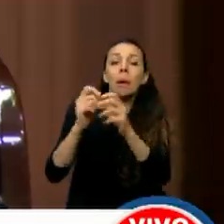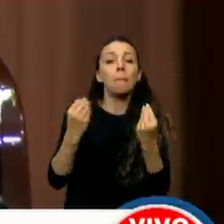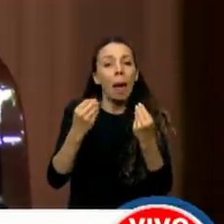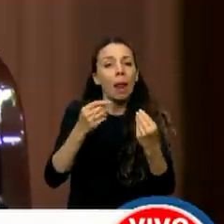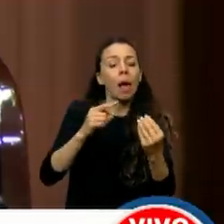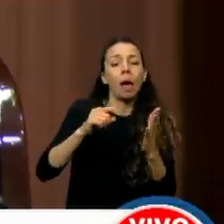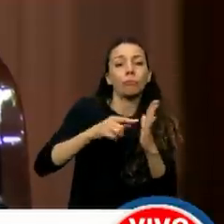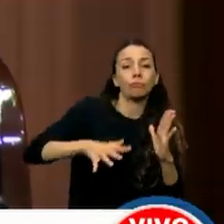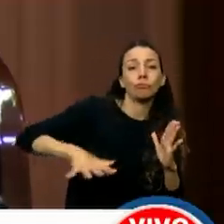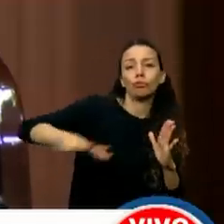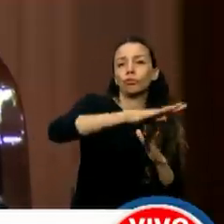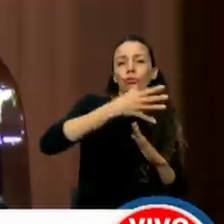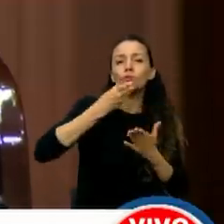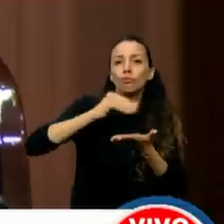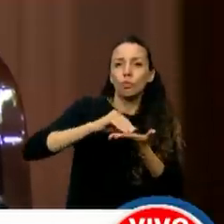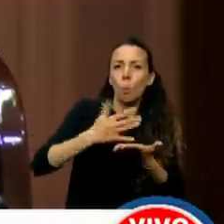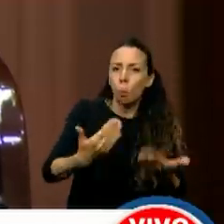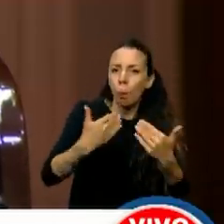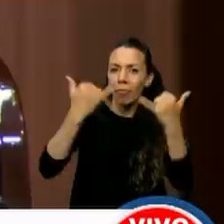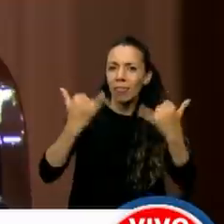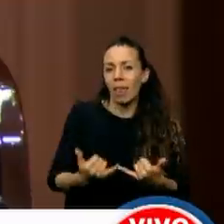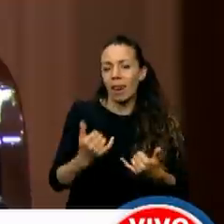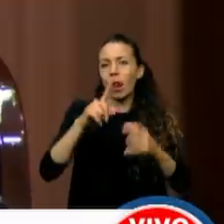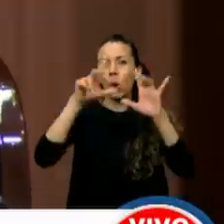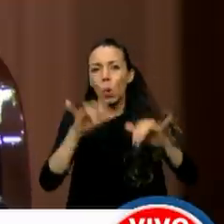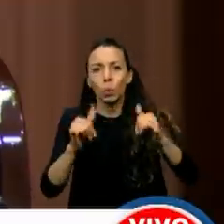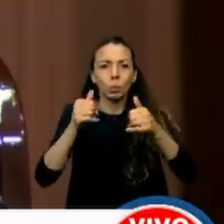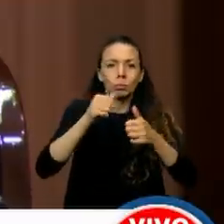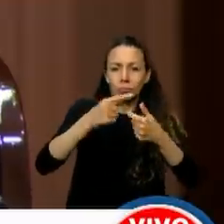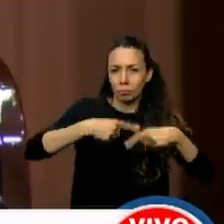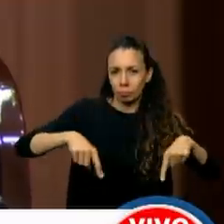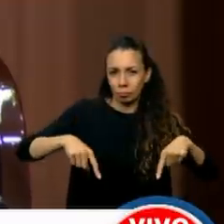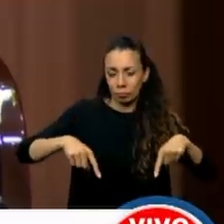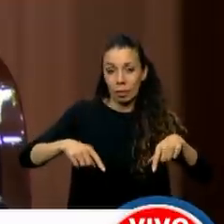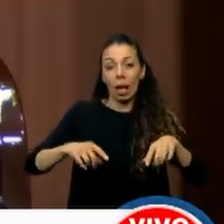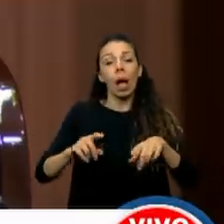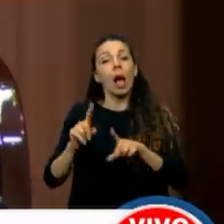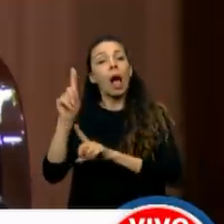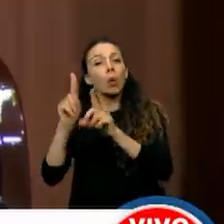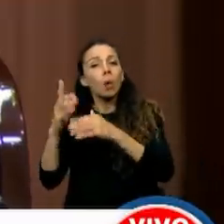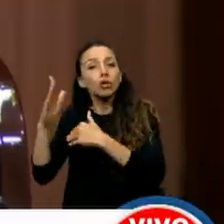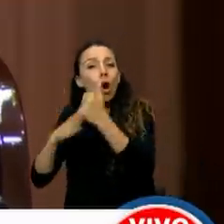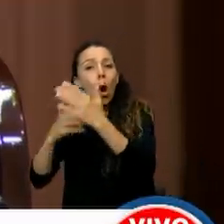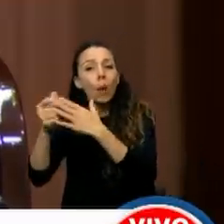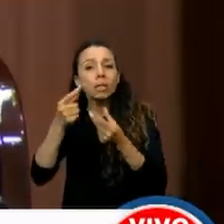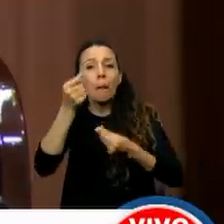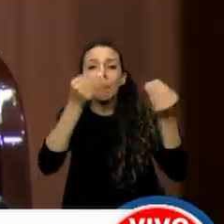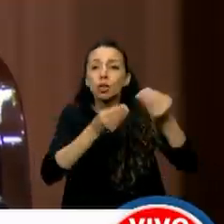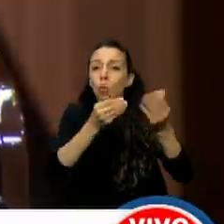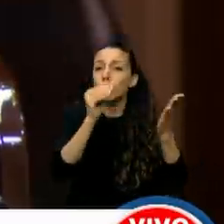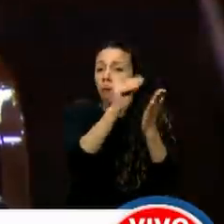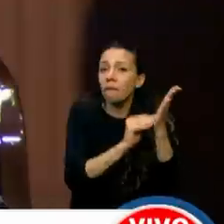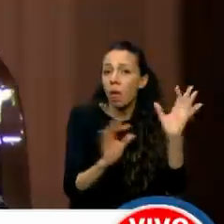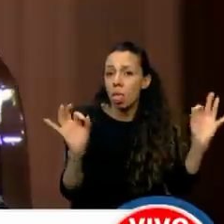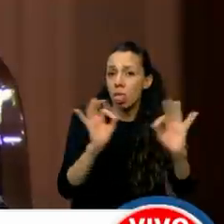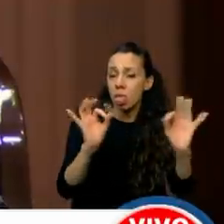hay hay obras que muchas veces no aparecen en el presupuesto y que terminan resultando a partir de